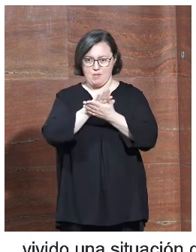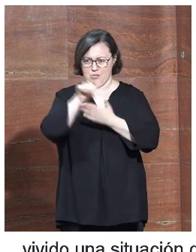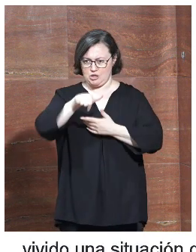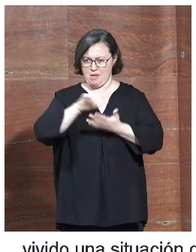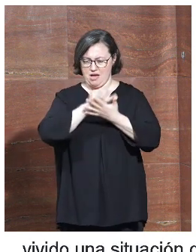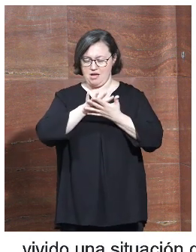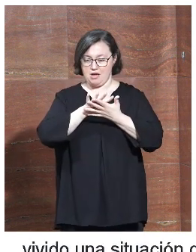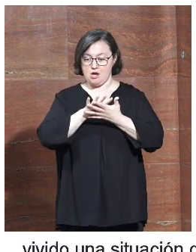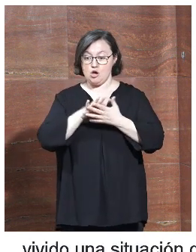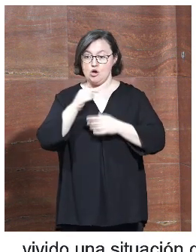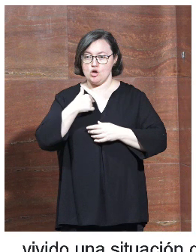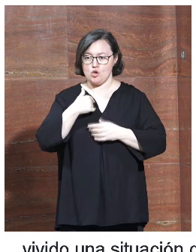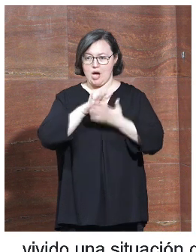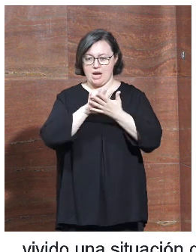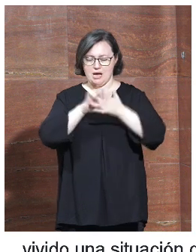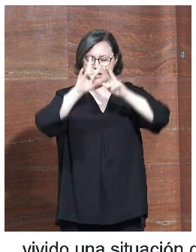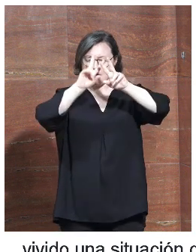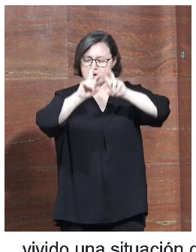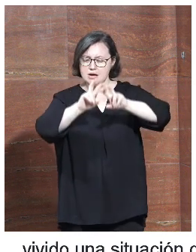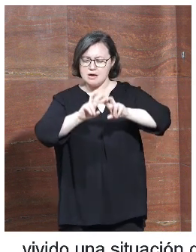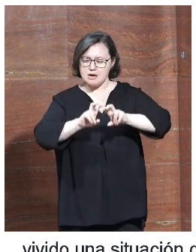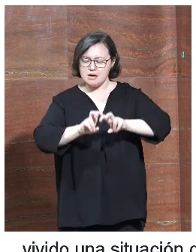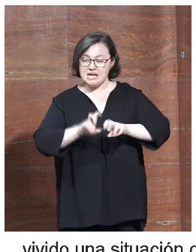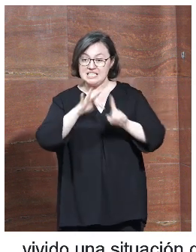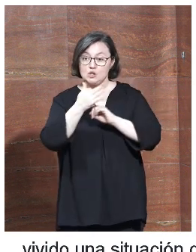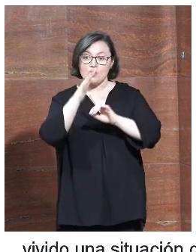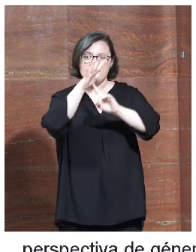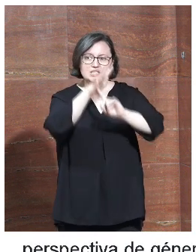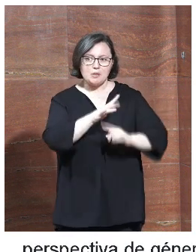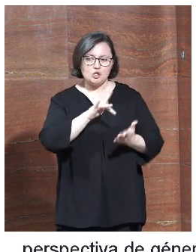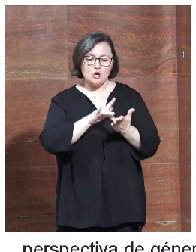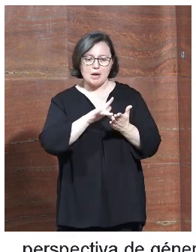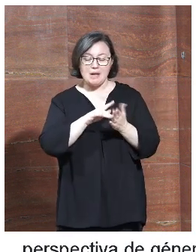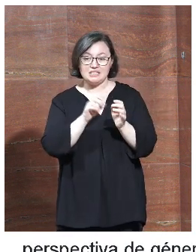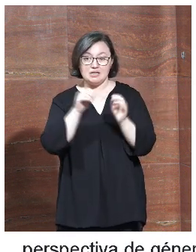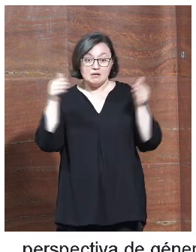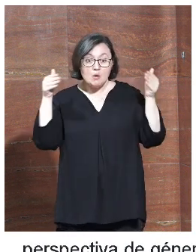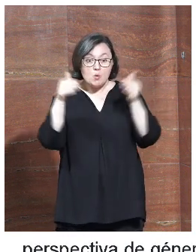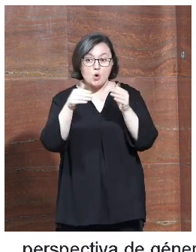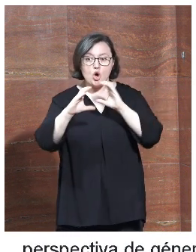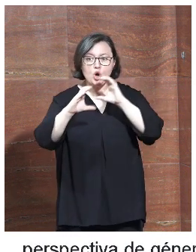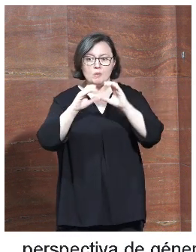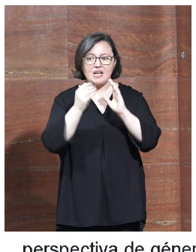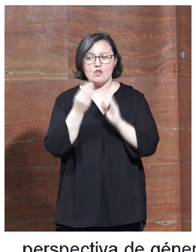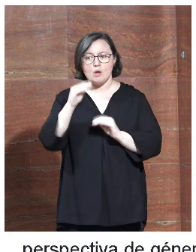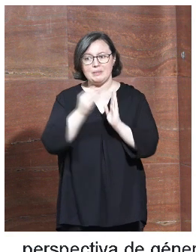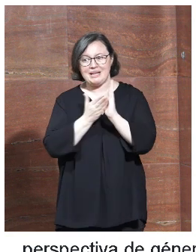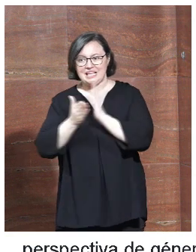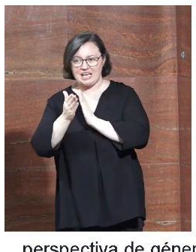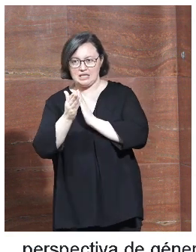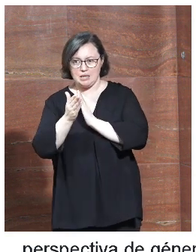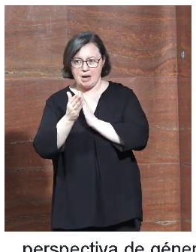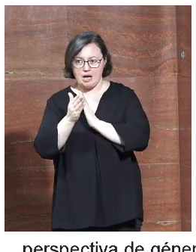de hoy, yo me paso a analizar de esas situaciones de discriminación, si le pongo el foco concreto de la comunicación aumentativa y